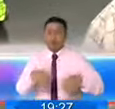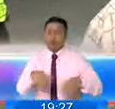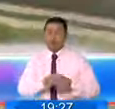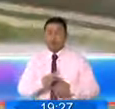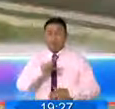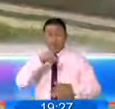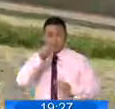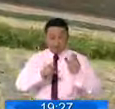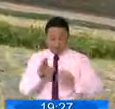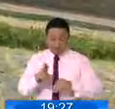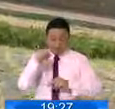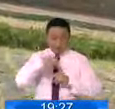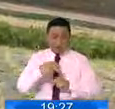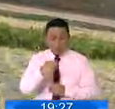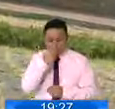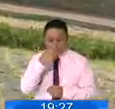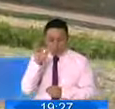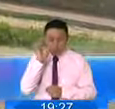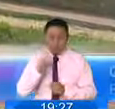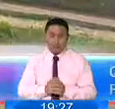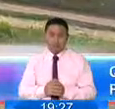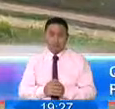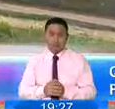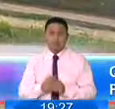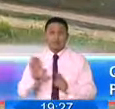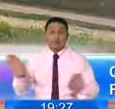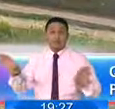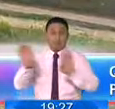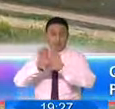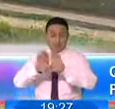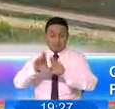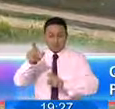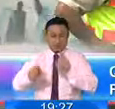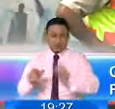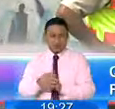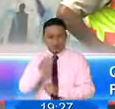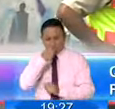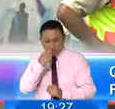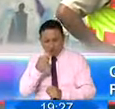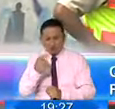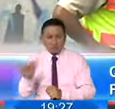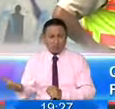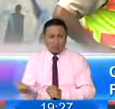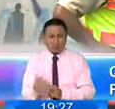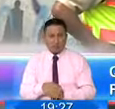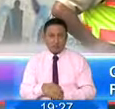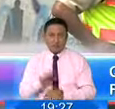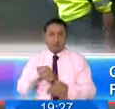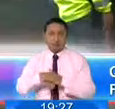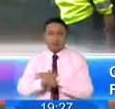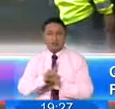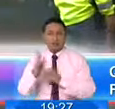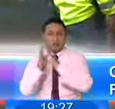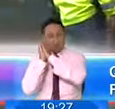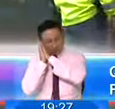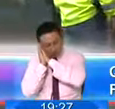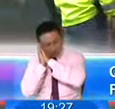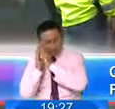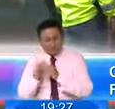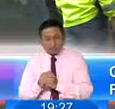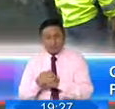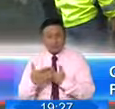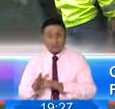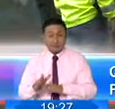excepcional. A pesar que está cerrado, los vagabundos, alcohólicos y drogadictos se ingenian para ingresar a descansar. Incluso luego de